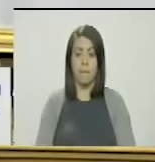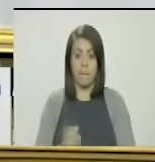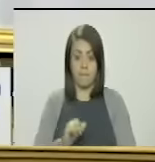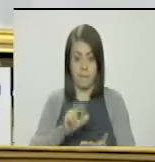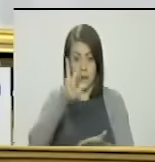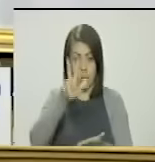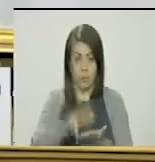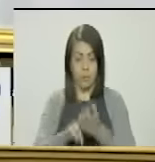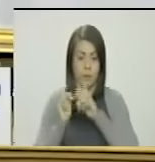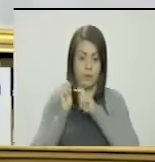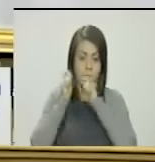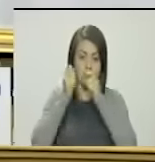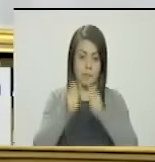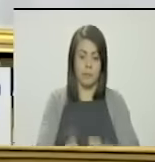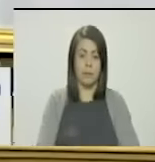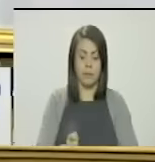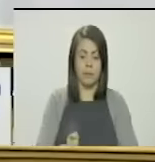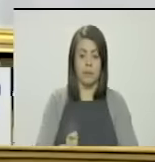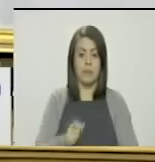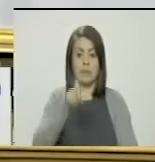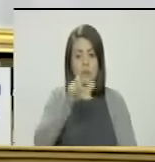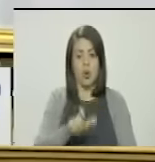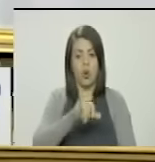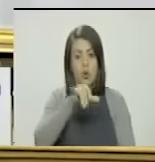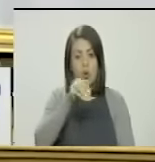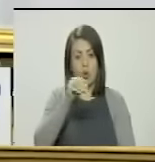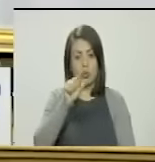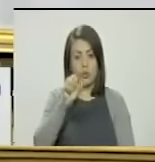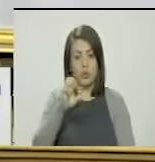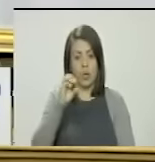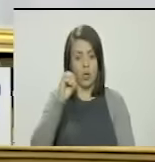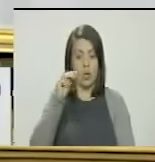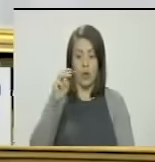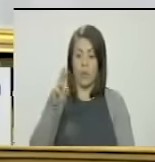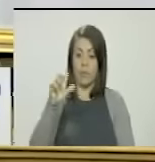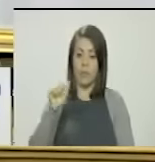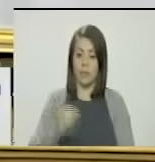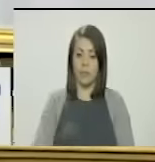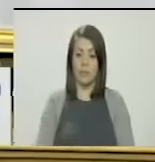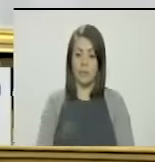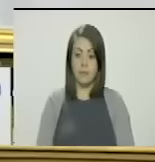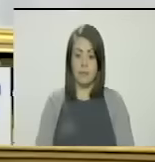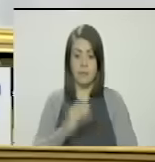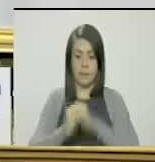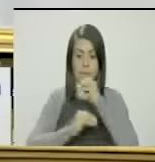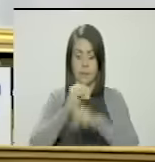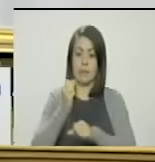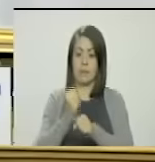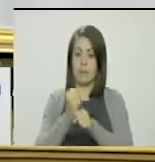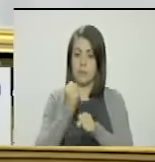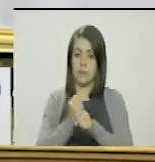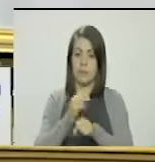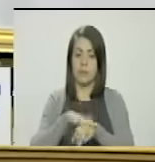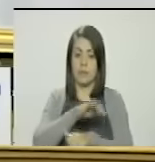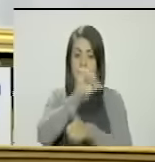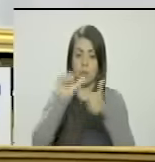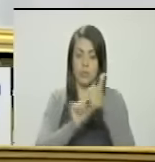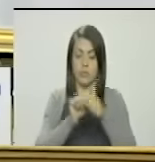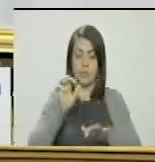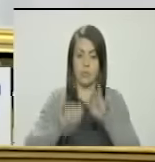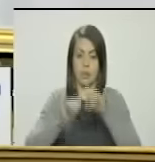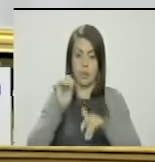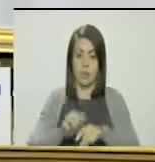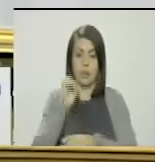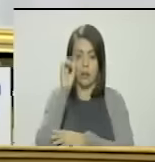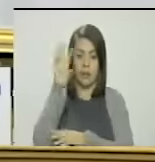por aprobar la designación del ciudadano José Omar Molina Palencia para que ejerza funciones como